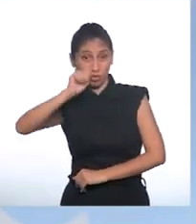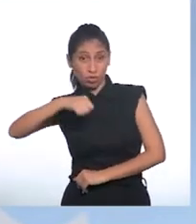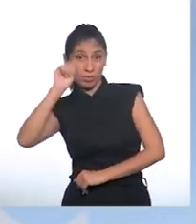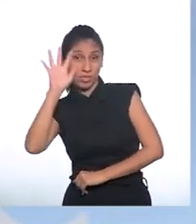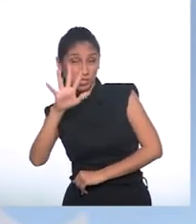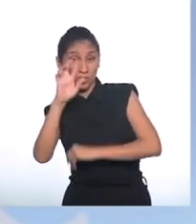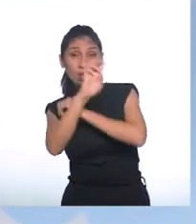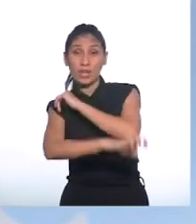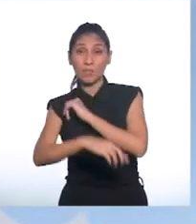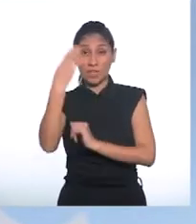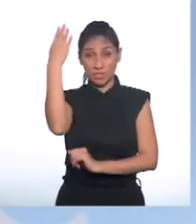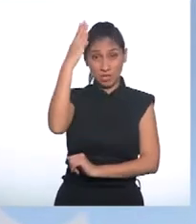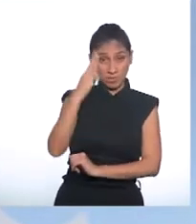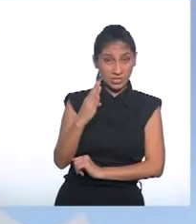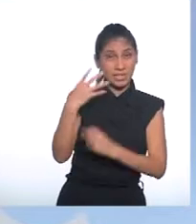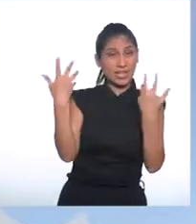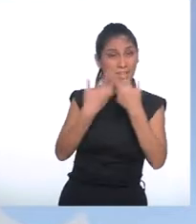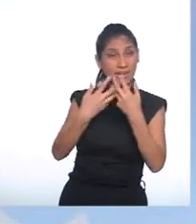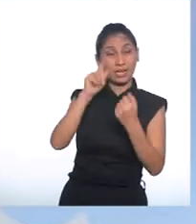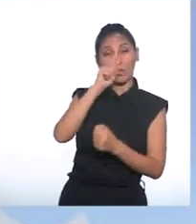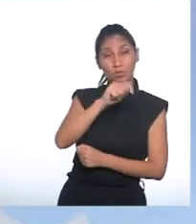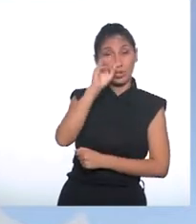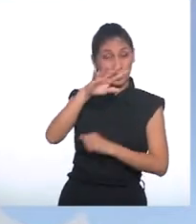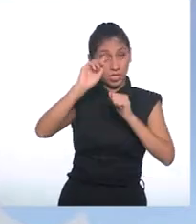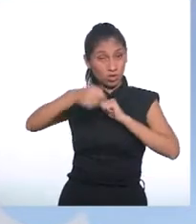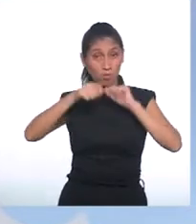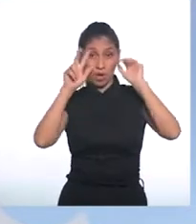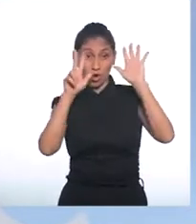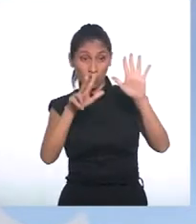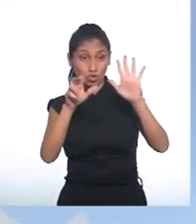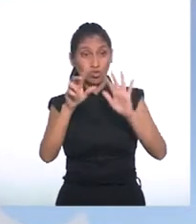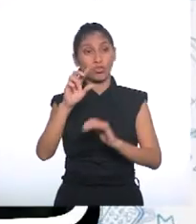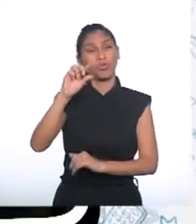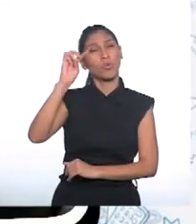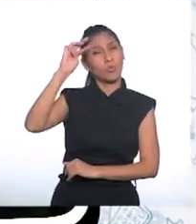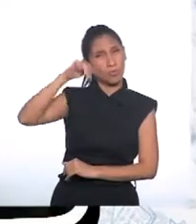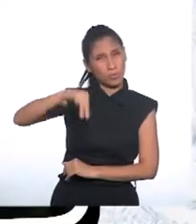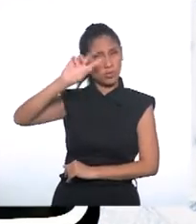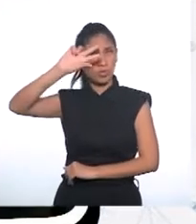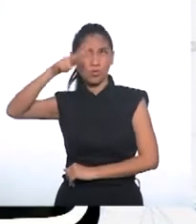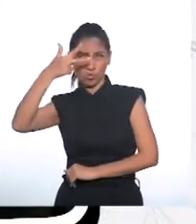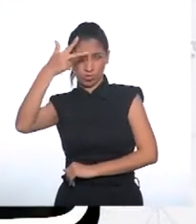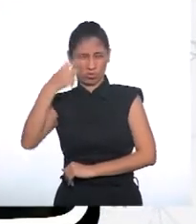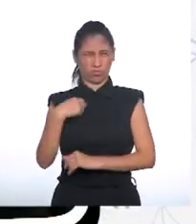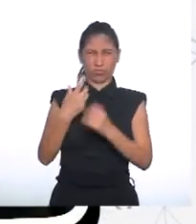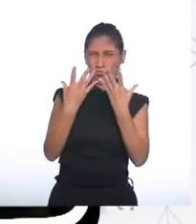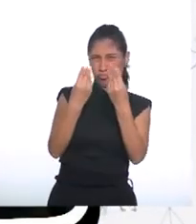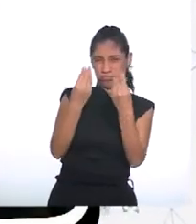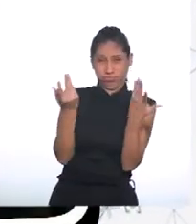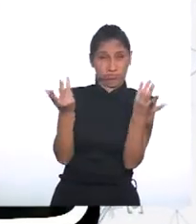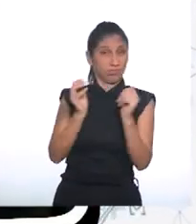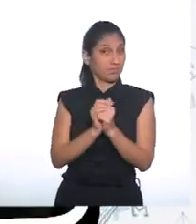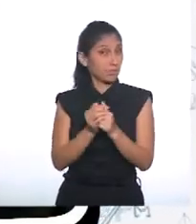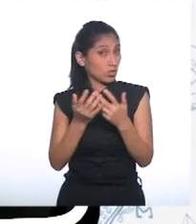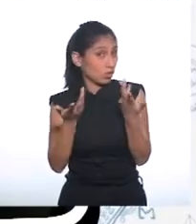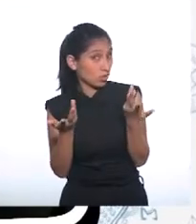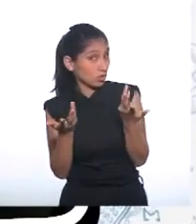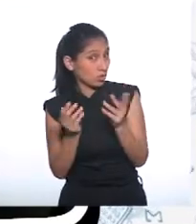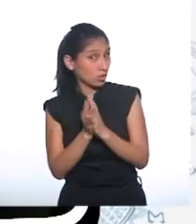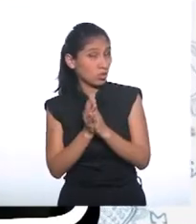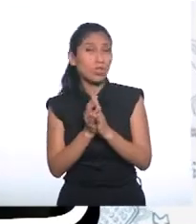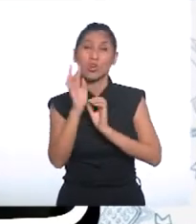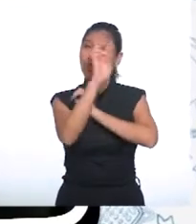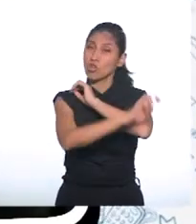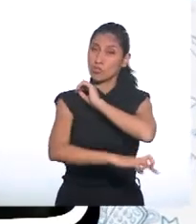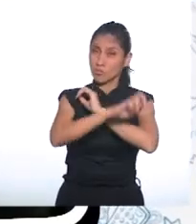Brasil es 15,8 microgramos por metro cúbico. Suena como bastante. Entonces, ¿cuáles son los países